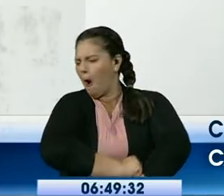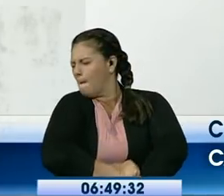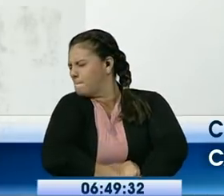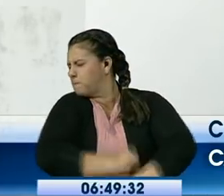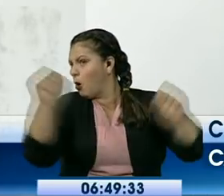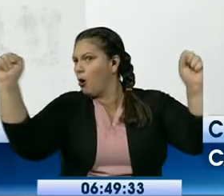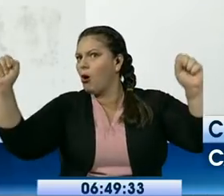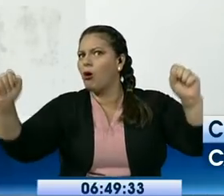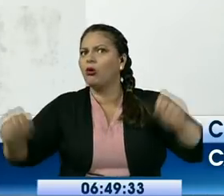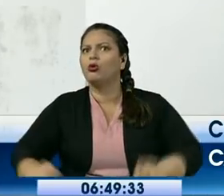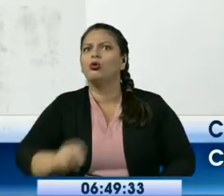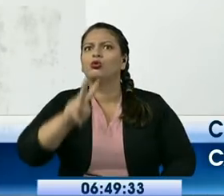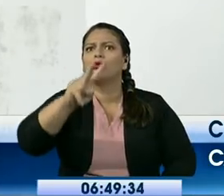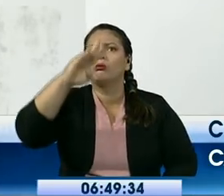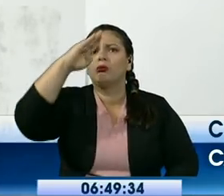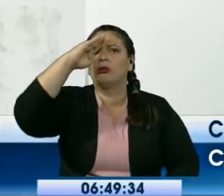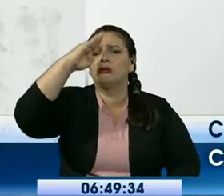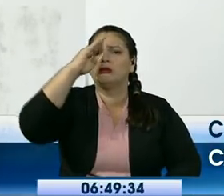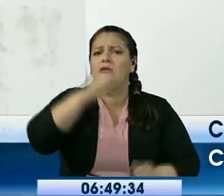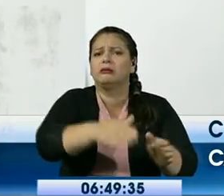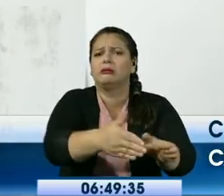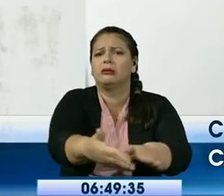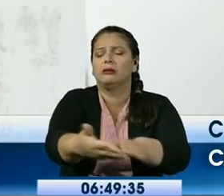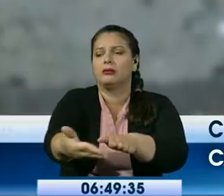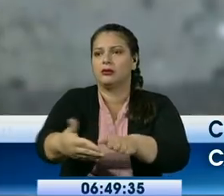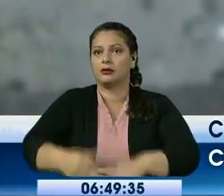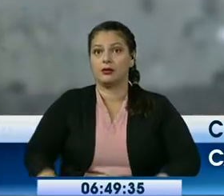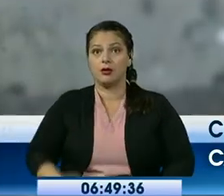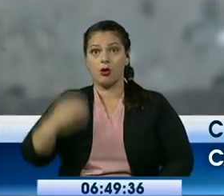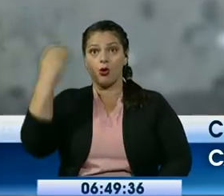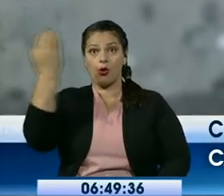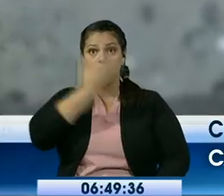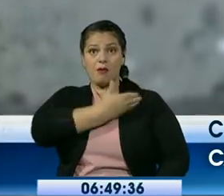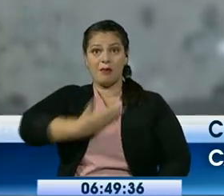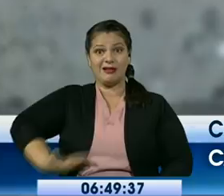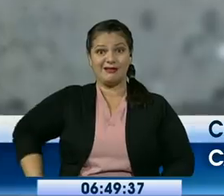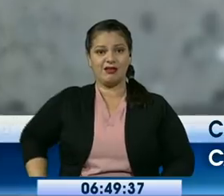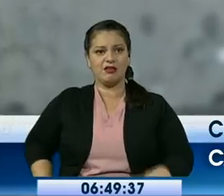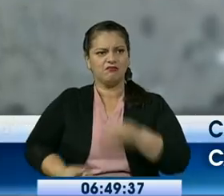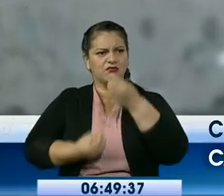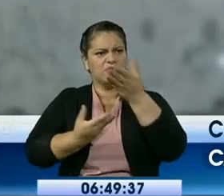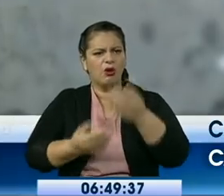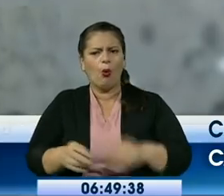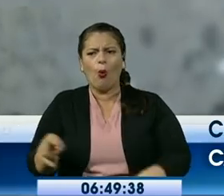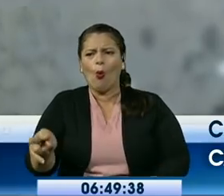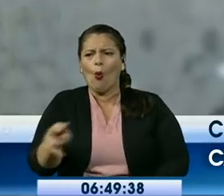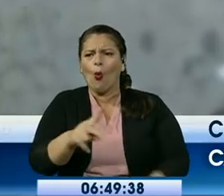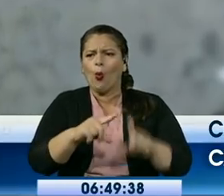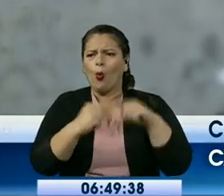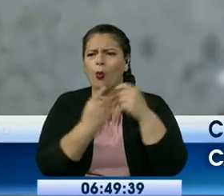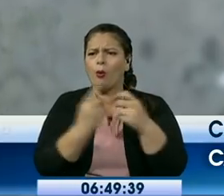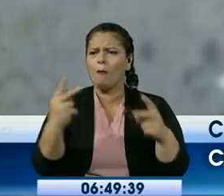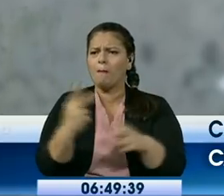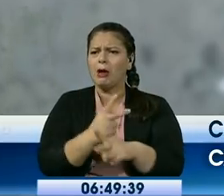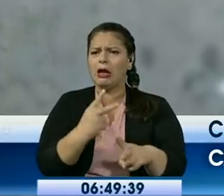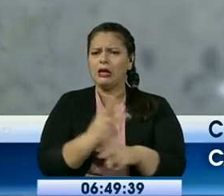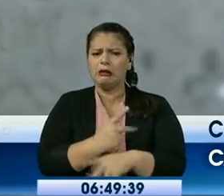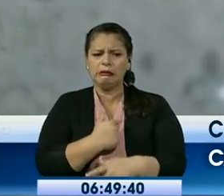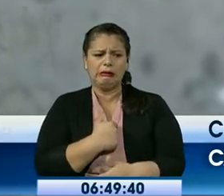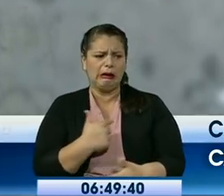no tolerará actos terroristas y que buscarán por todos los medios a los grupos responsables,